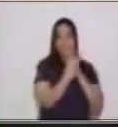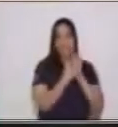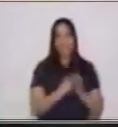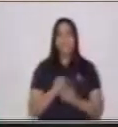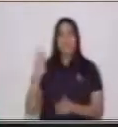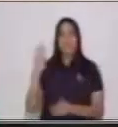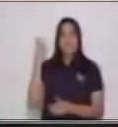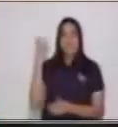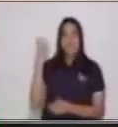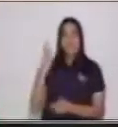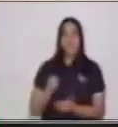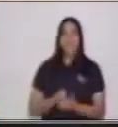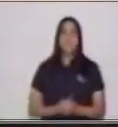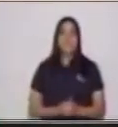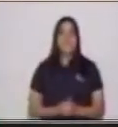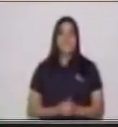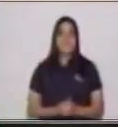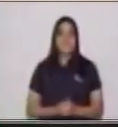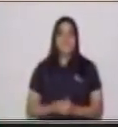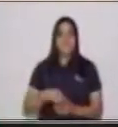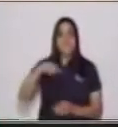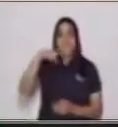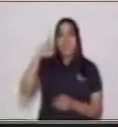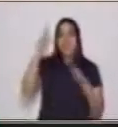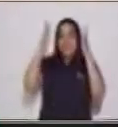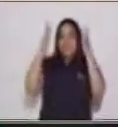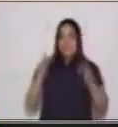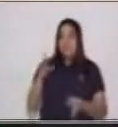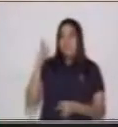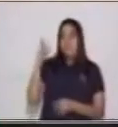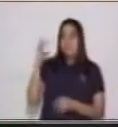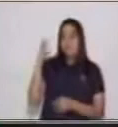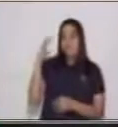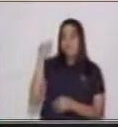La siguiente palabra, decisión.